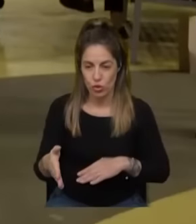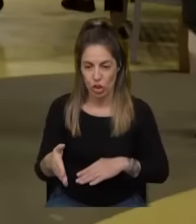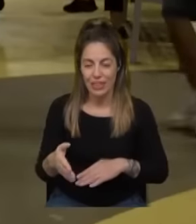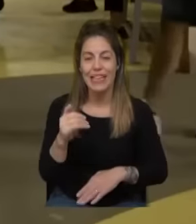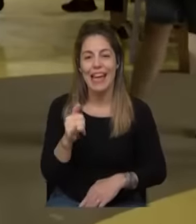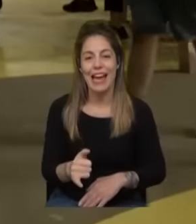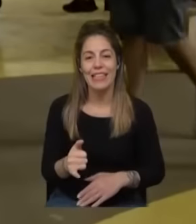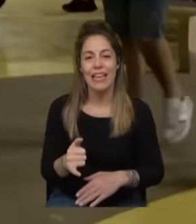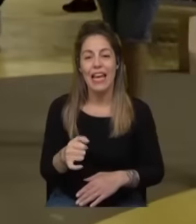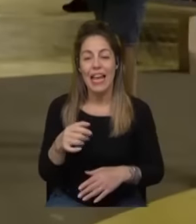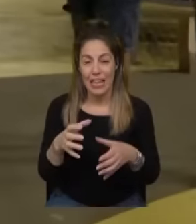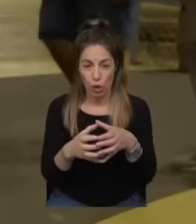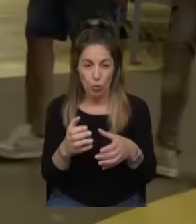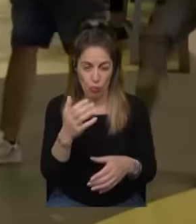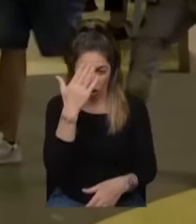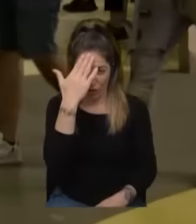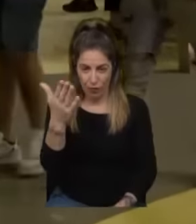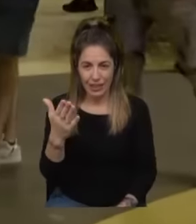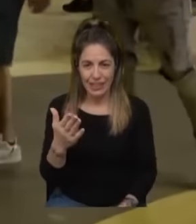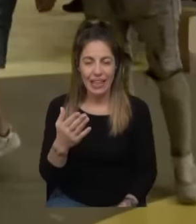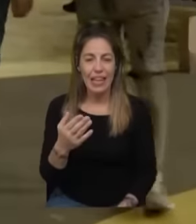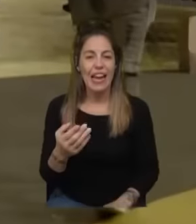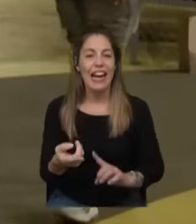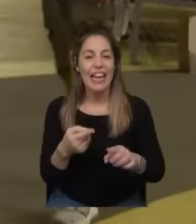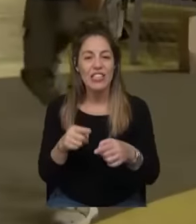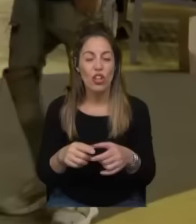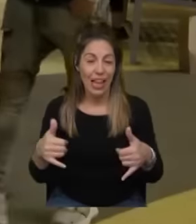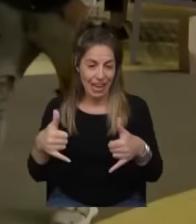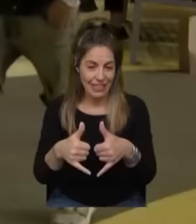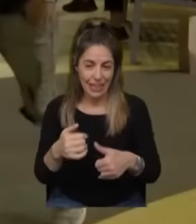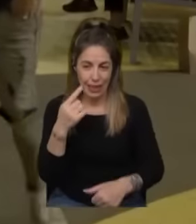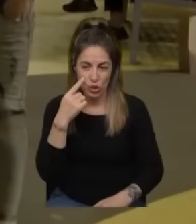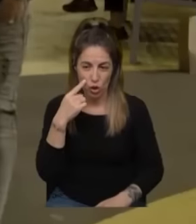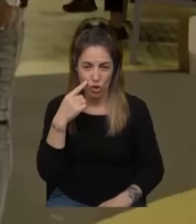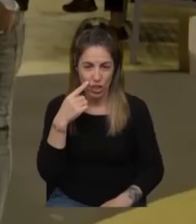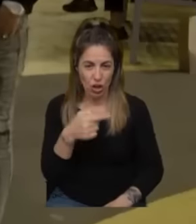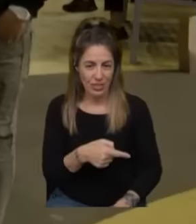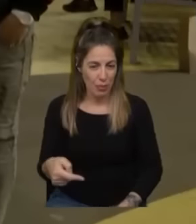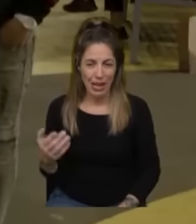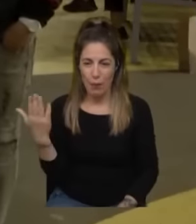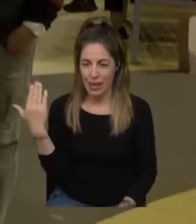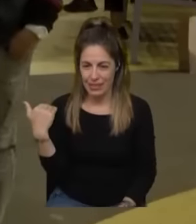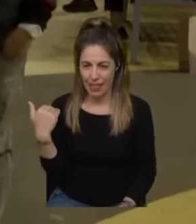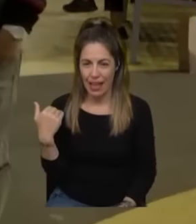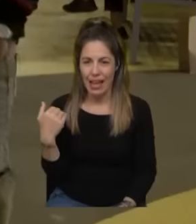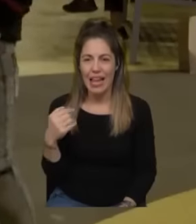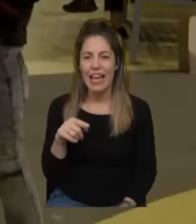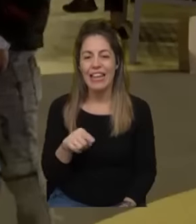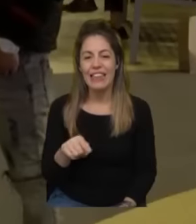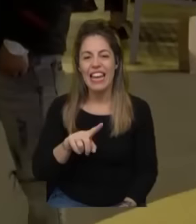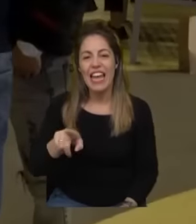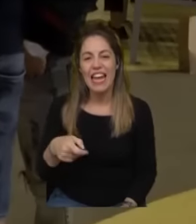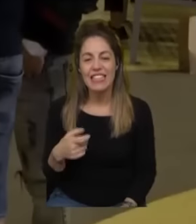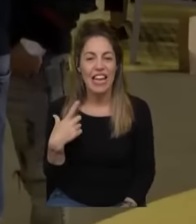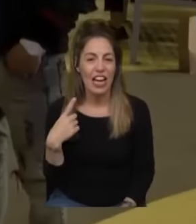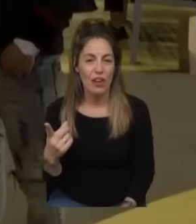hay en esta fuerza política a raíz de los chats que se conocieron la semana pasada entre el ex